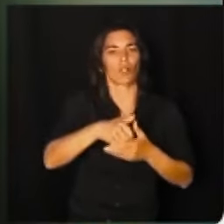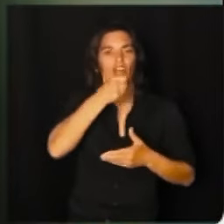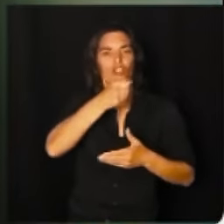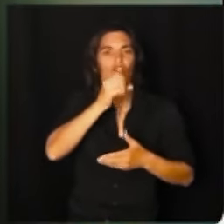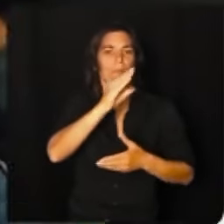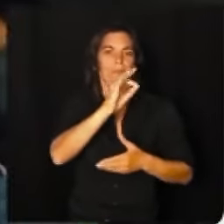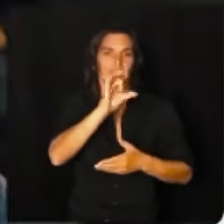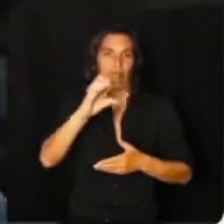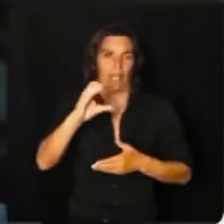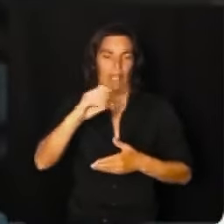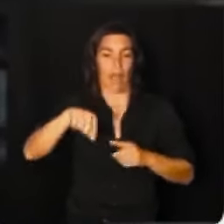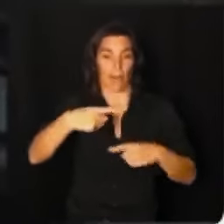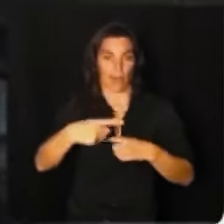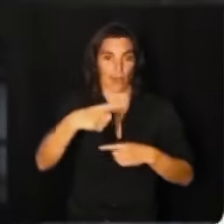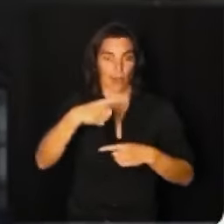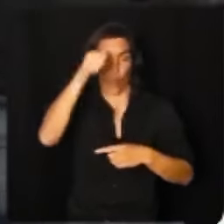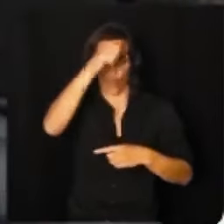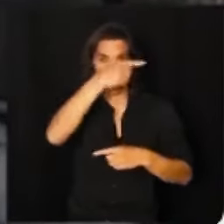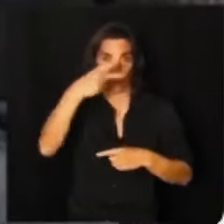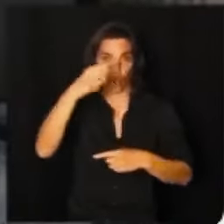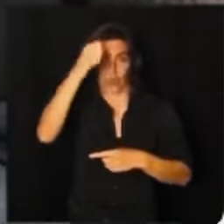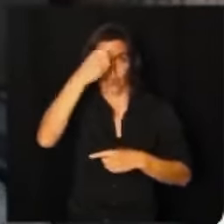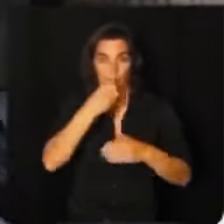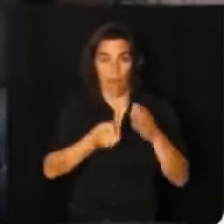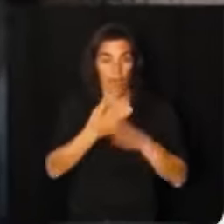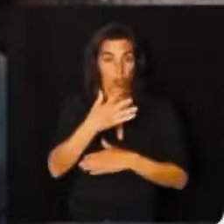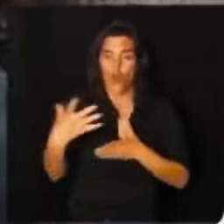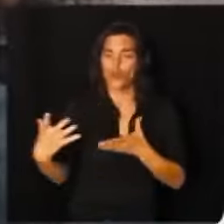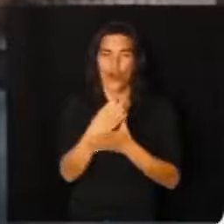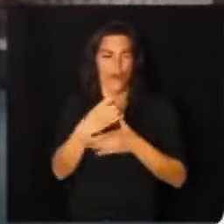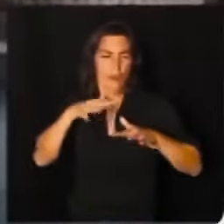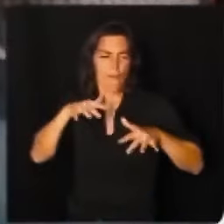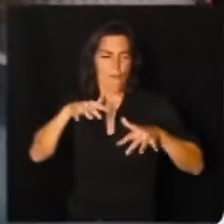mayo. En masa, movilizándose todas.